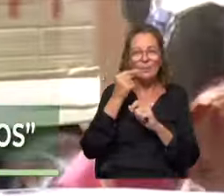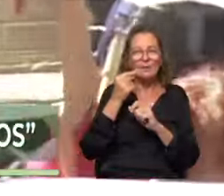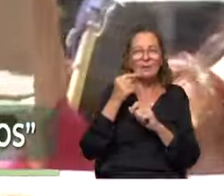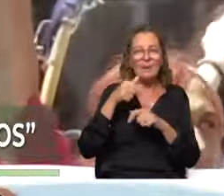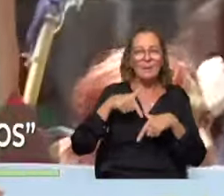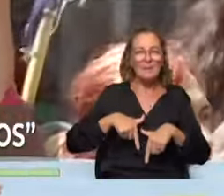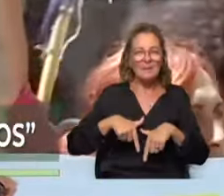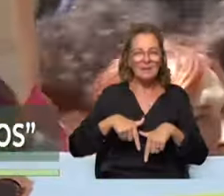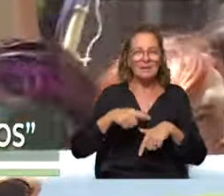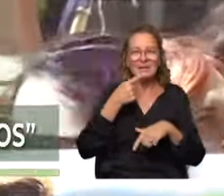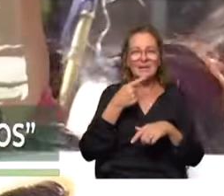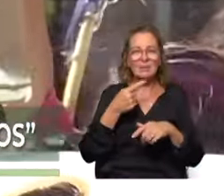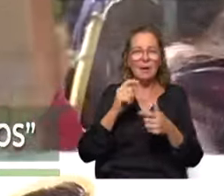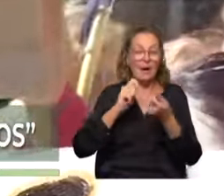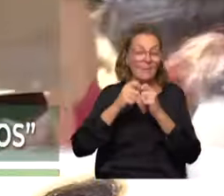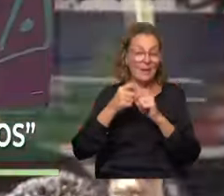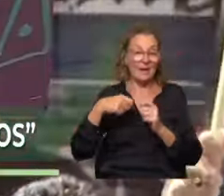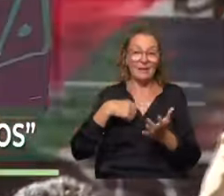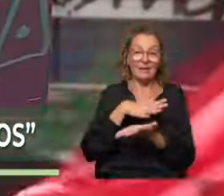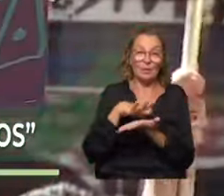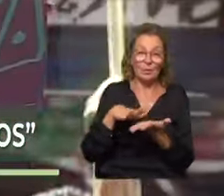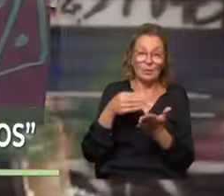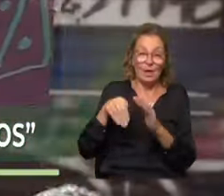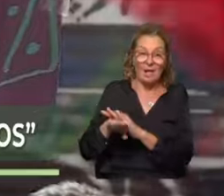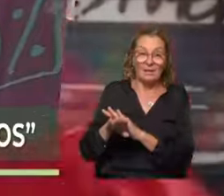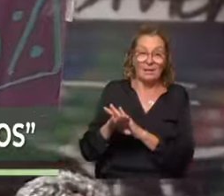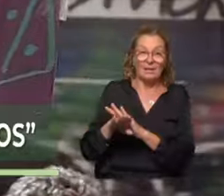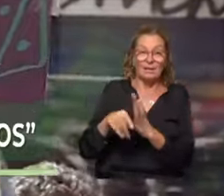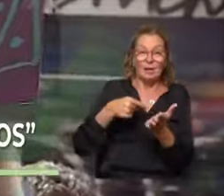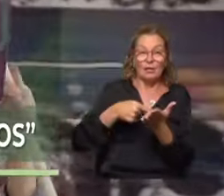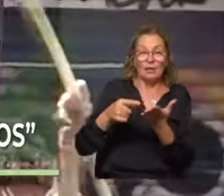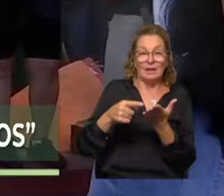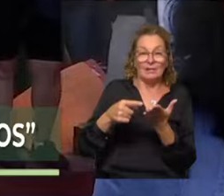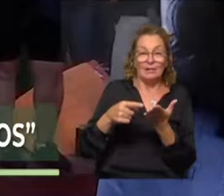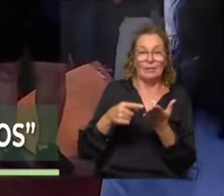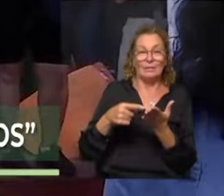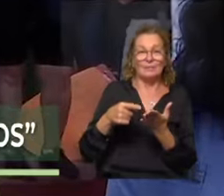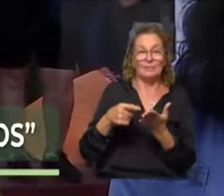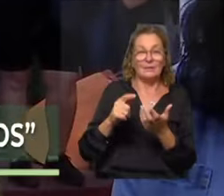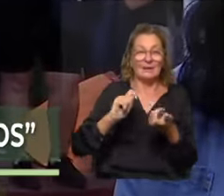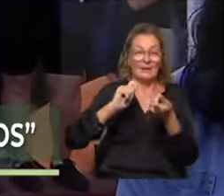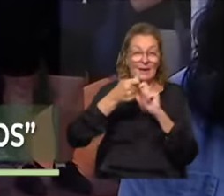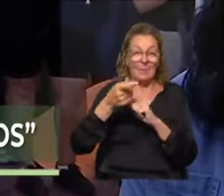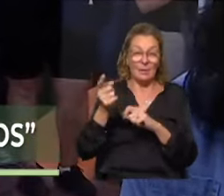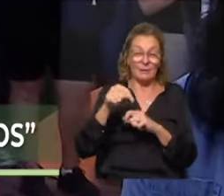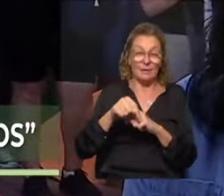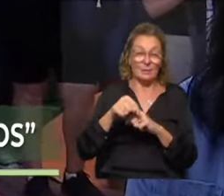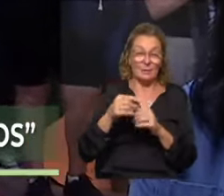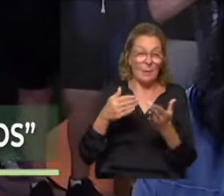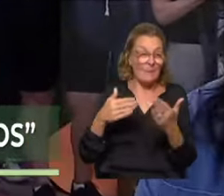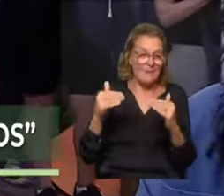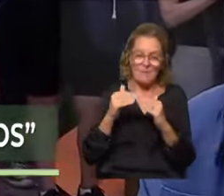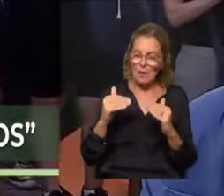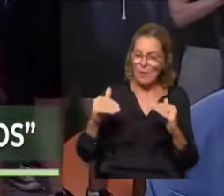la reestructura va a empeorar la situación interna de los centros de acogida. Y la reestructura que viene va por el mismo